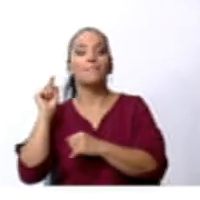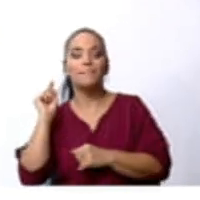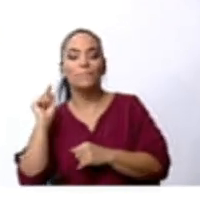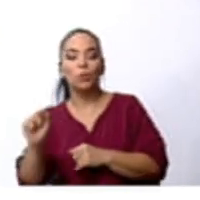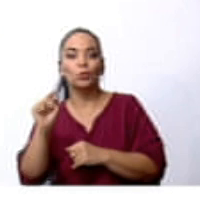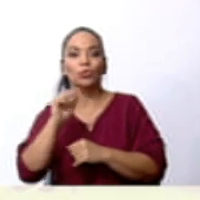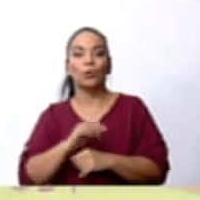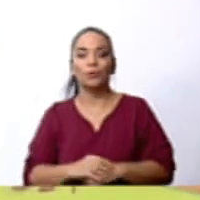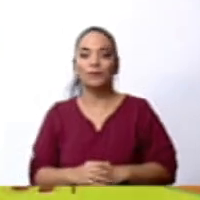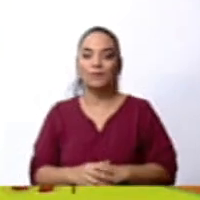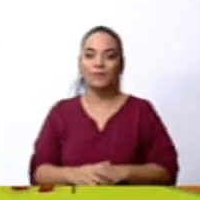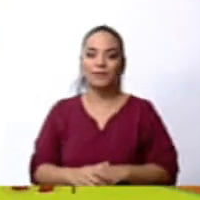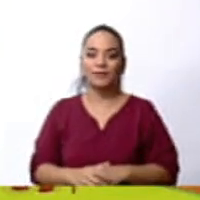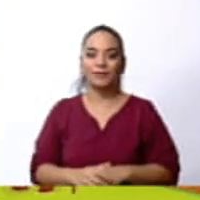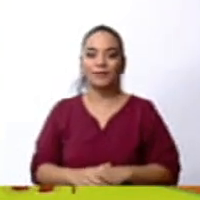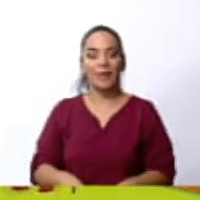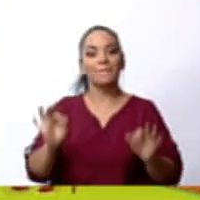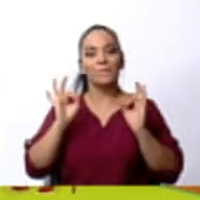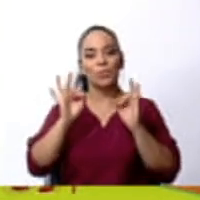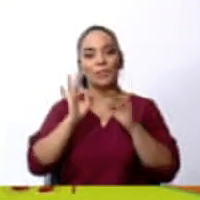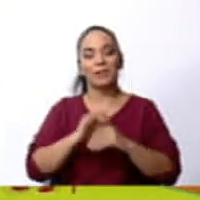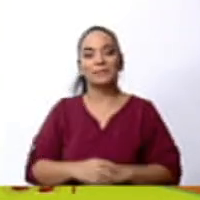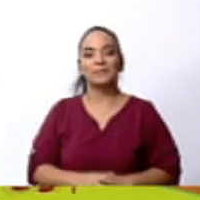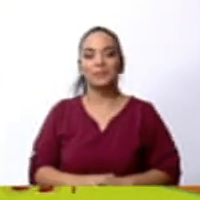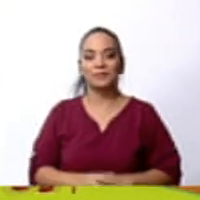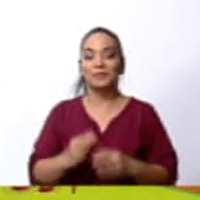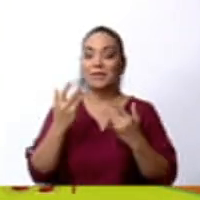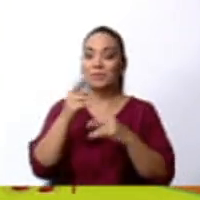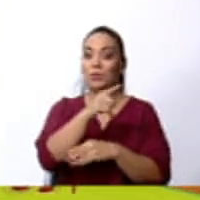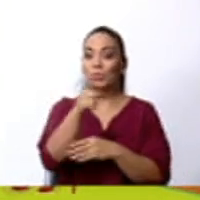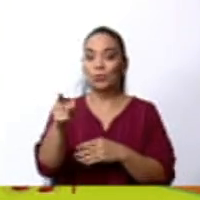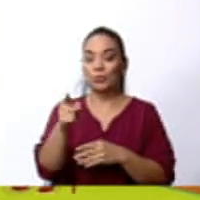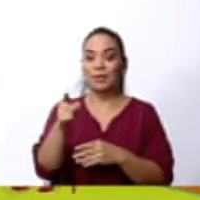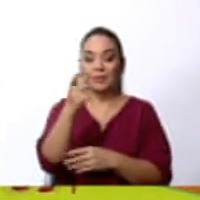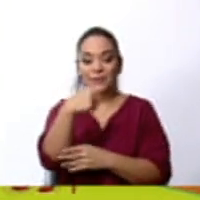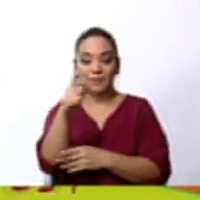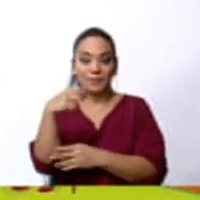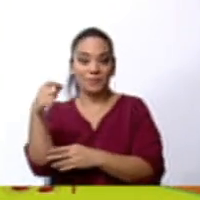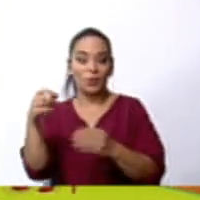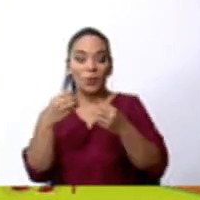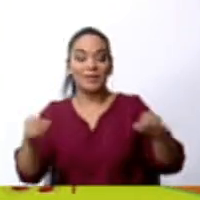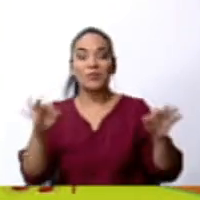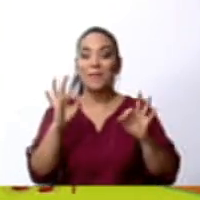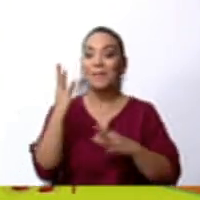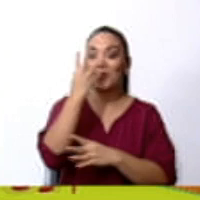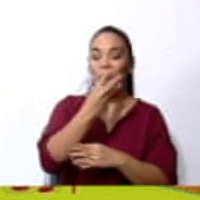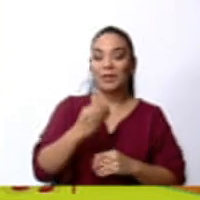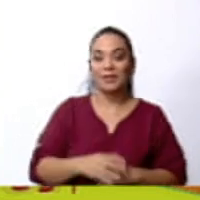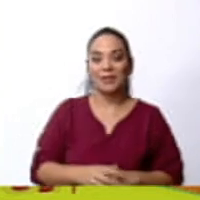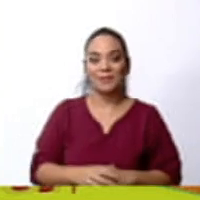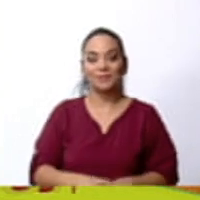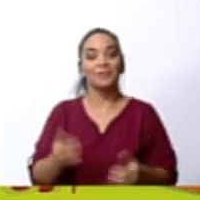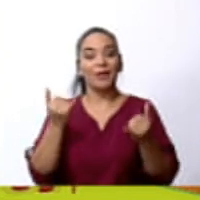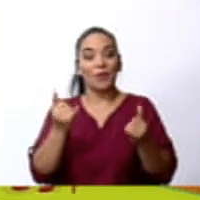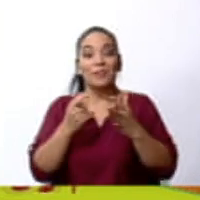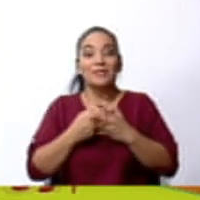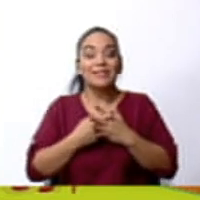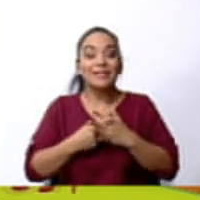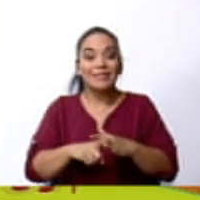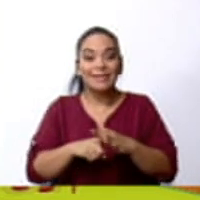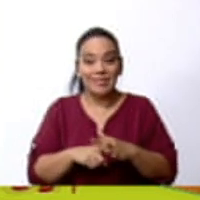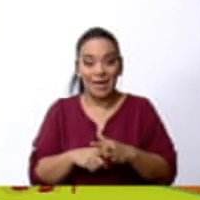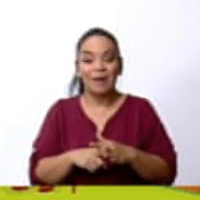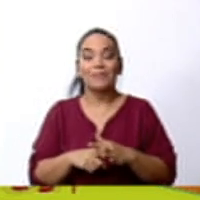punto. Muy bien. Espero que hayan escrito esa oración bien linda. Pero vamos a iniciar ahora sí